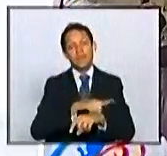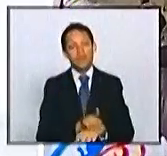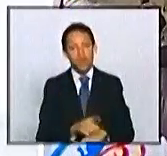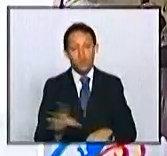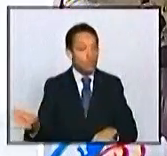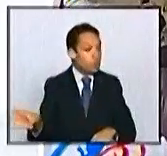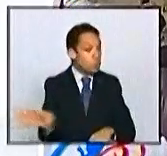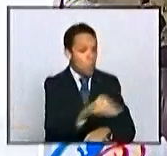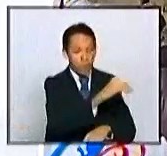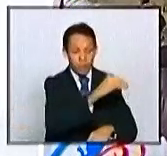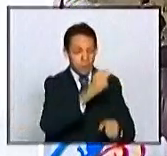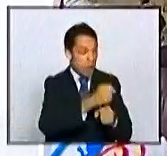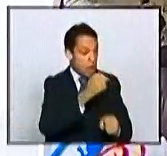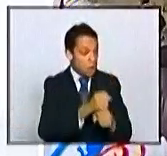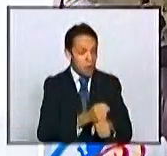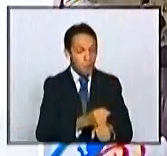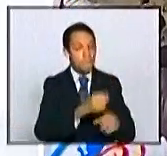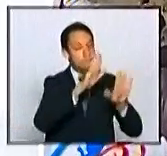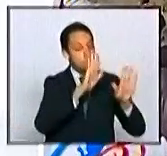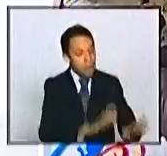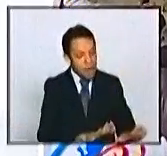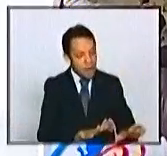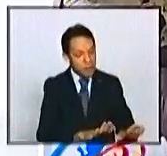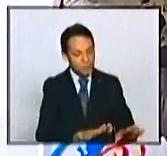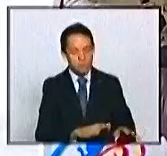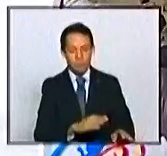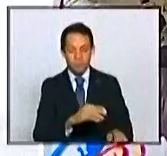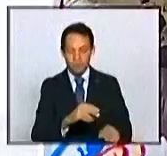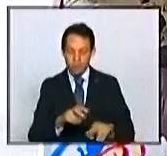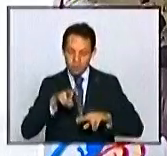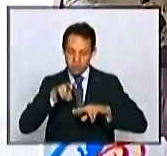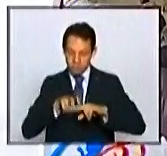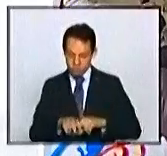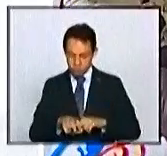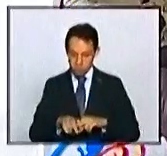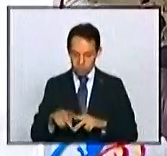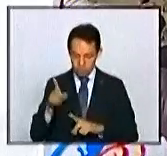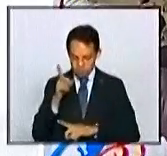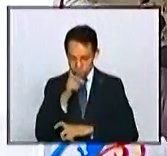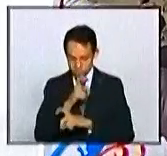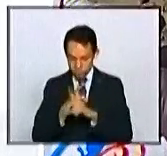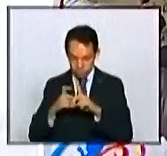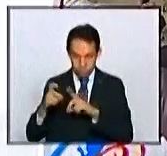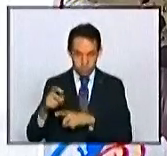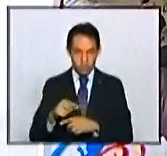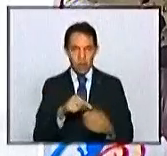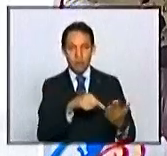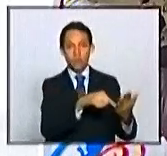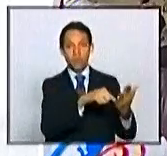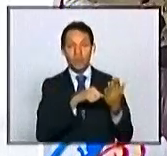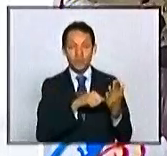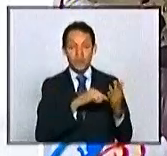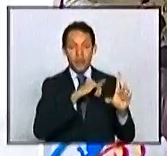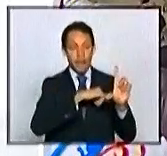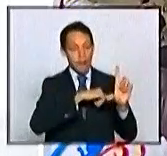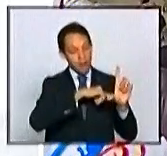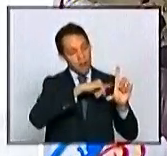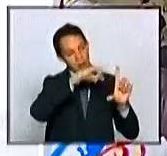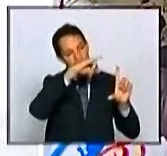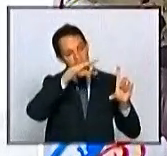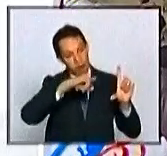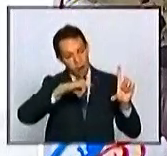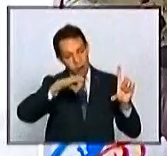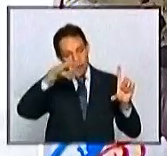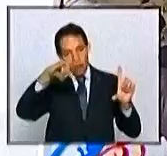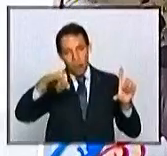los obreros estaban meditando. Y él me mostraba los estudios de productividad. Cómo a